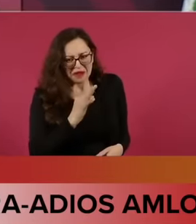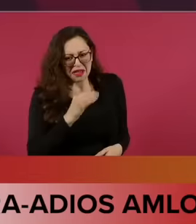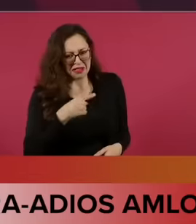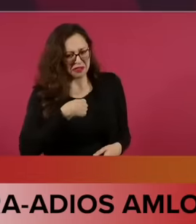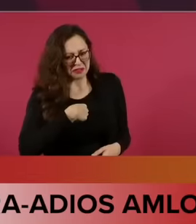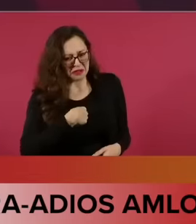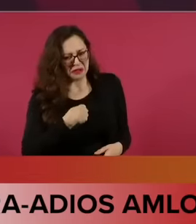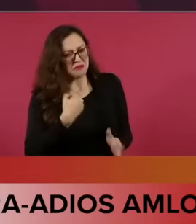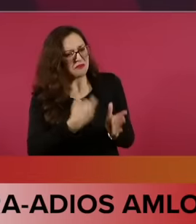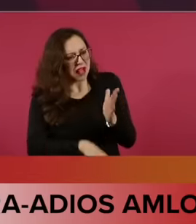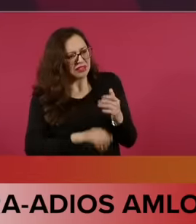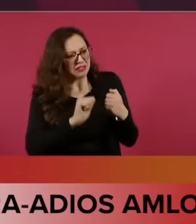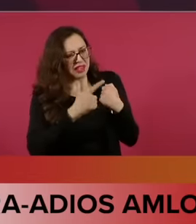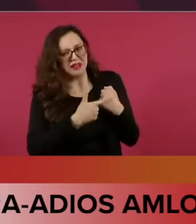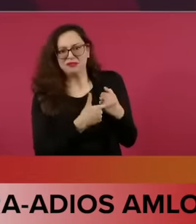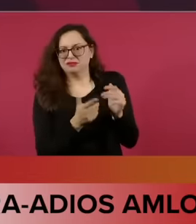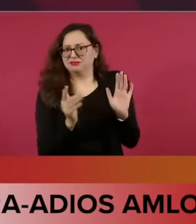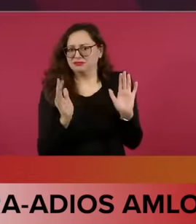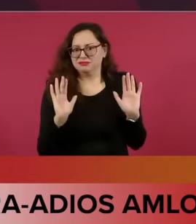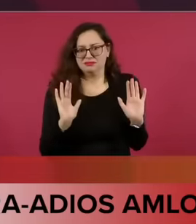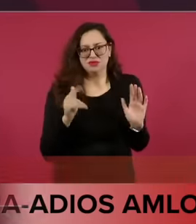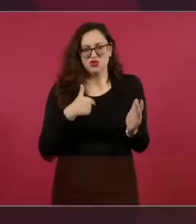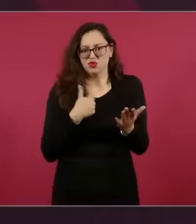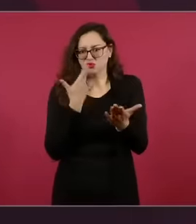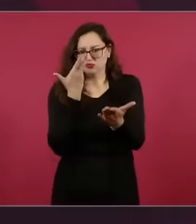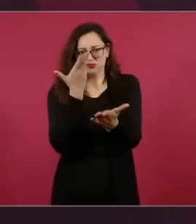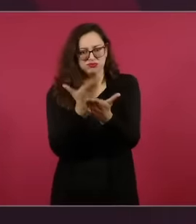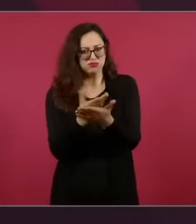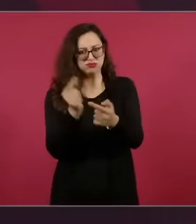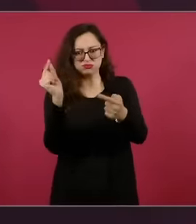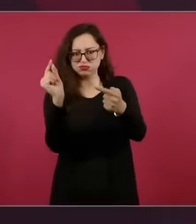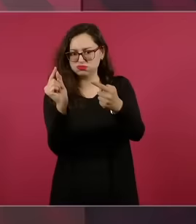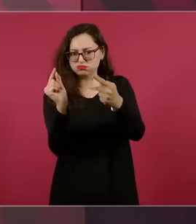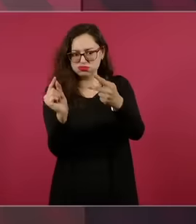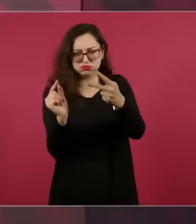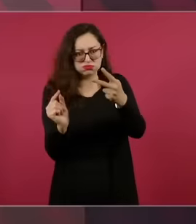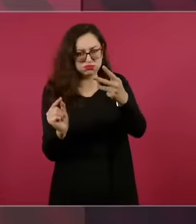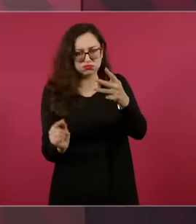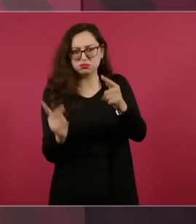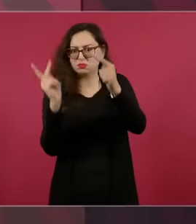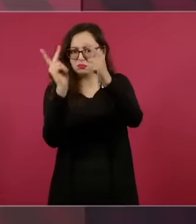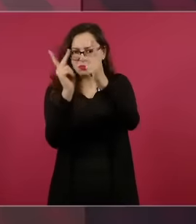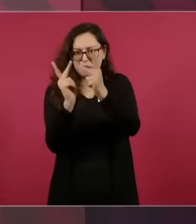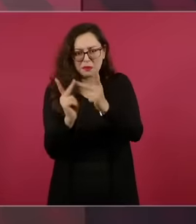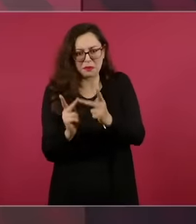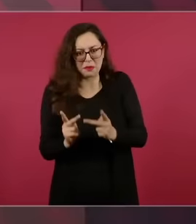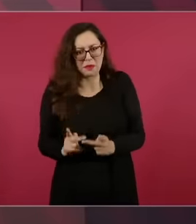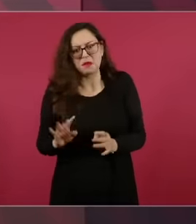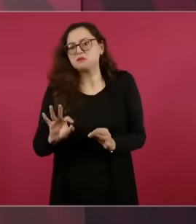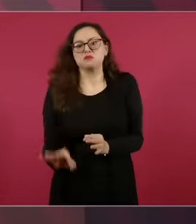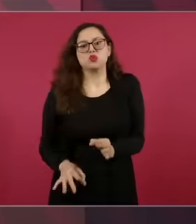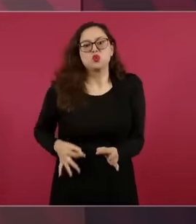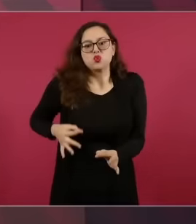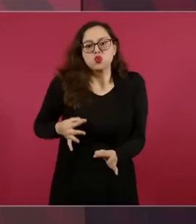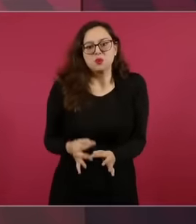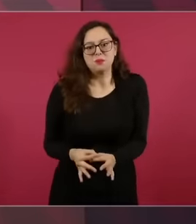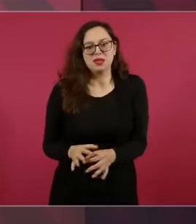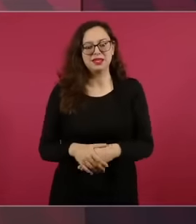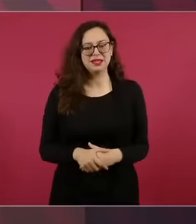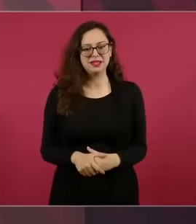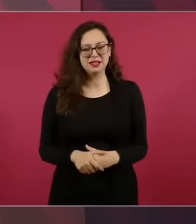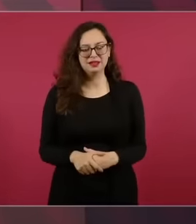momento el tribunal de entonces en la ciudad. Me acuerdo